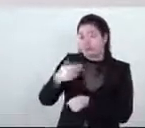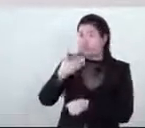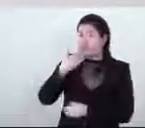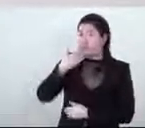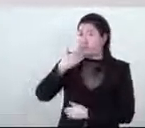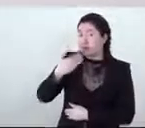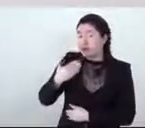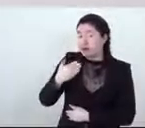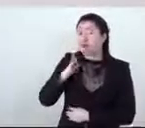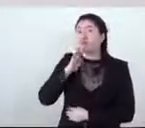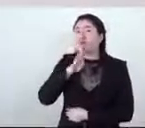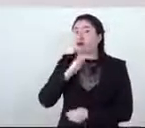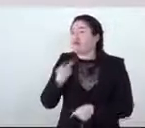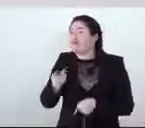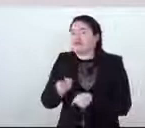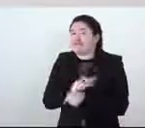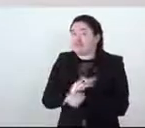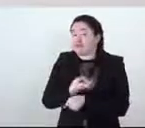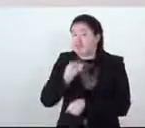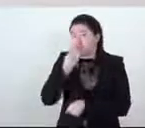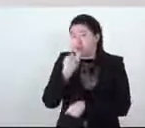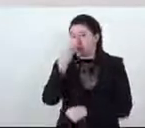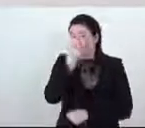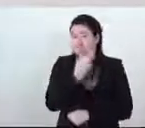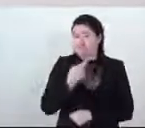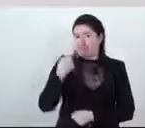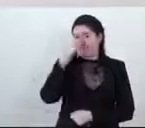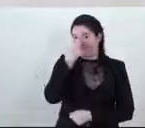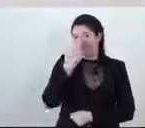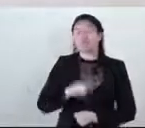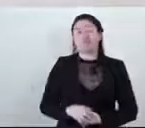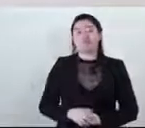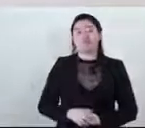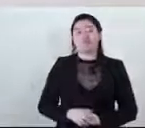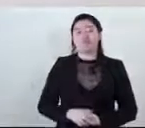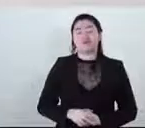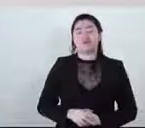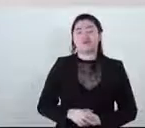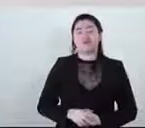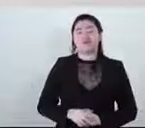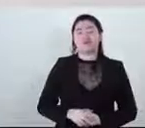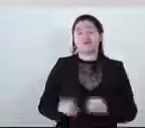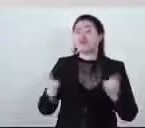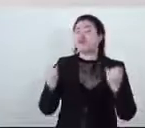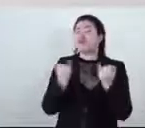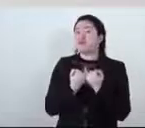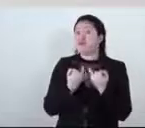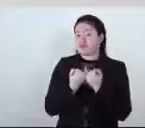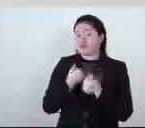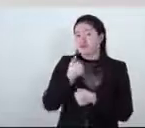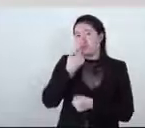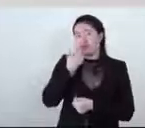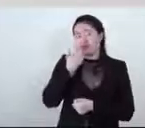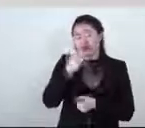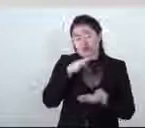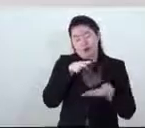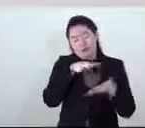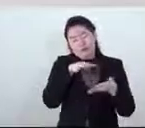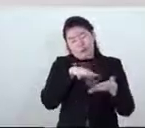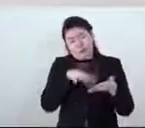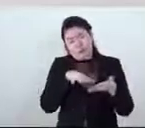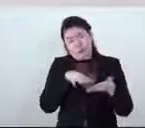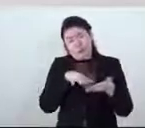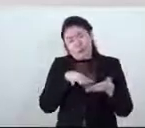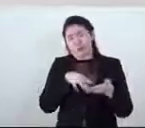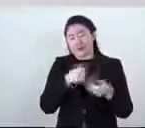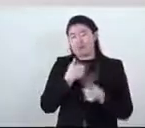conclusión todavía mayor. Aún así, quisiera leerles el siguiente comunicado. Si quieren,